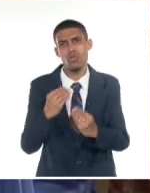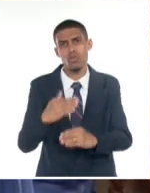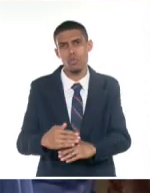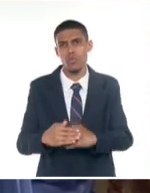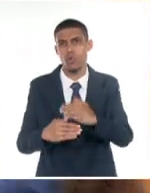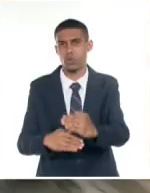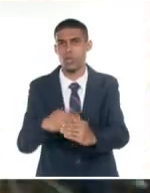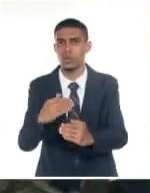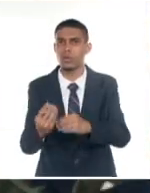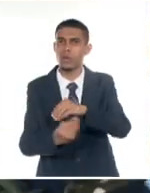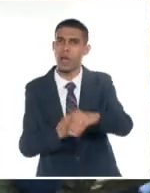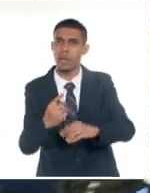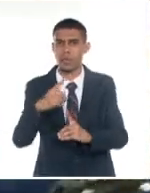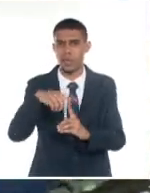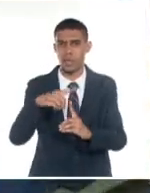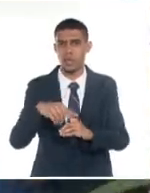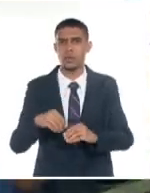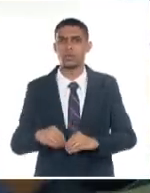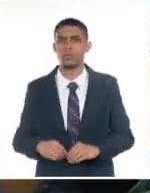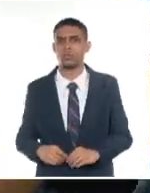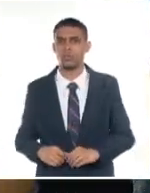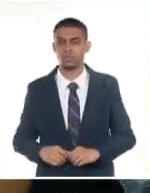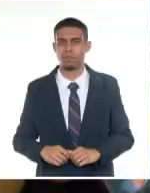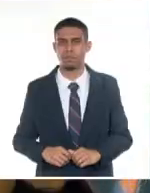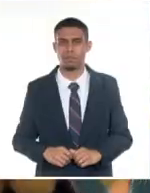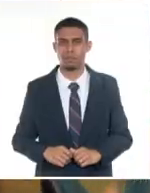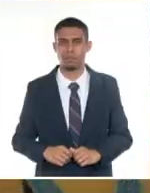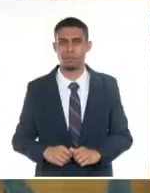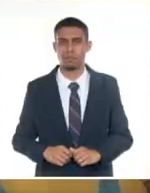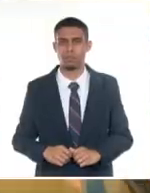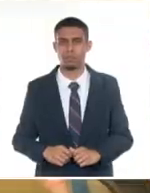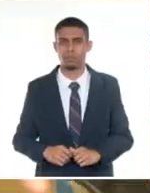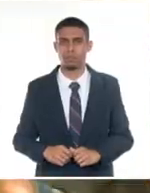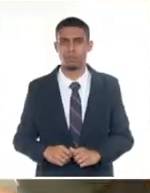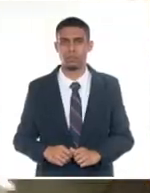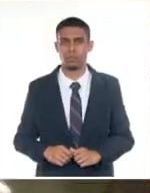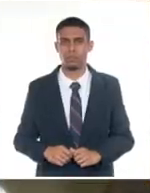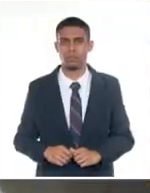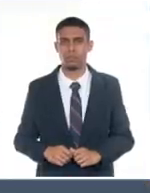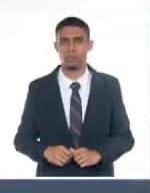técnicos por el medio. Robert Mesa y Karina Sotomayor, Canal Cubano de Noticias.